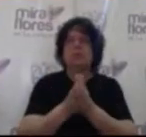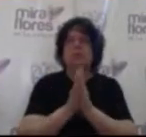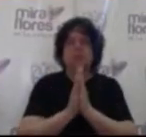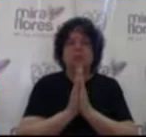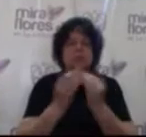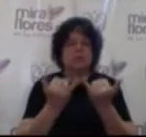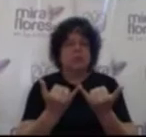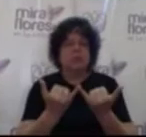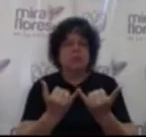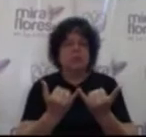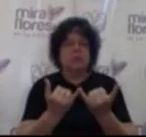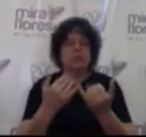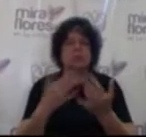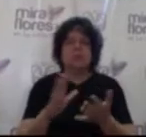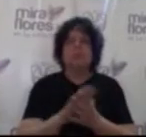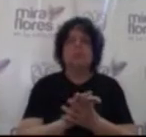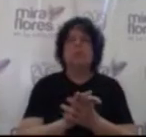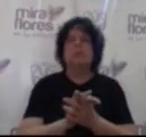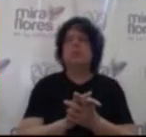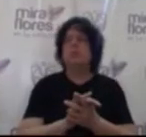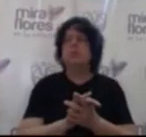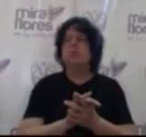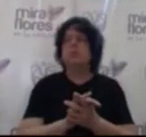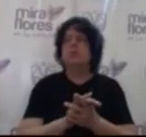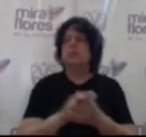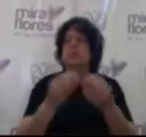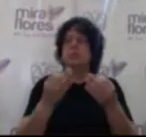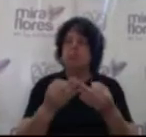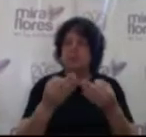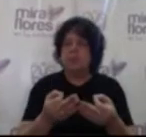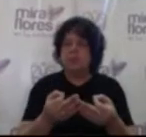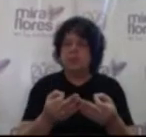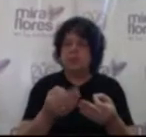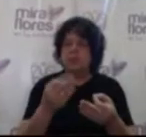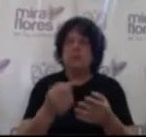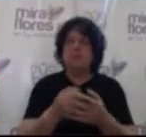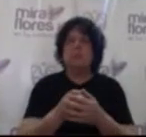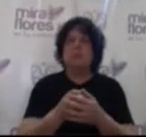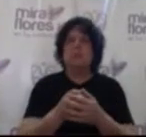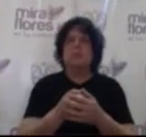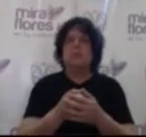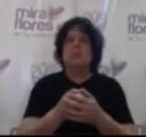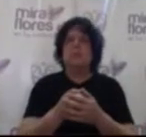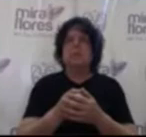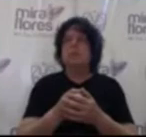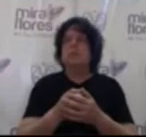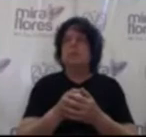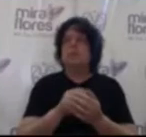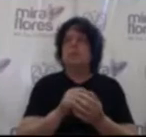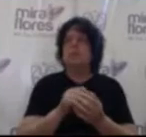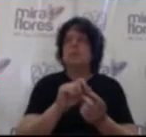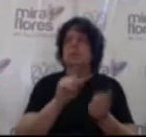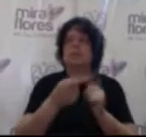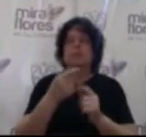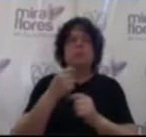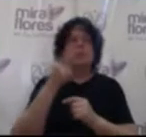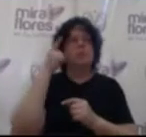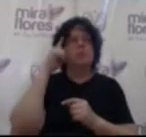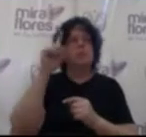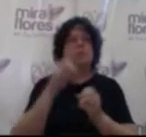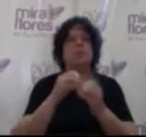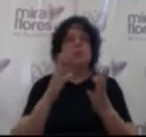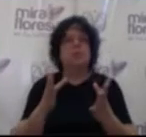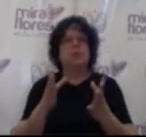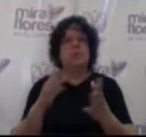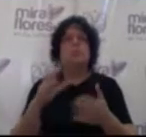pediría, para la formalidad del caso, que aquellos que estén de acuerdo de que pase a lo que es orden del día, se sirvan a expresarlo para dar